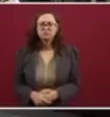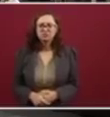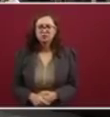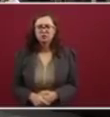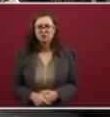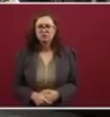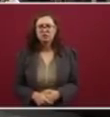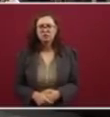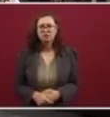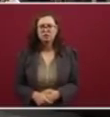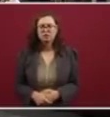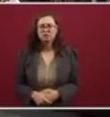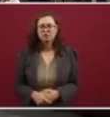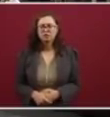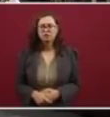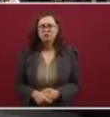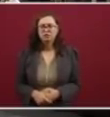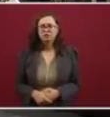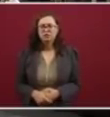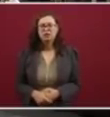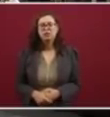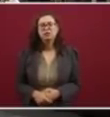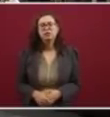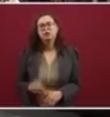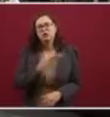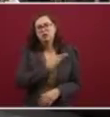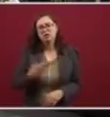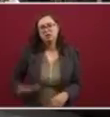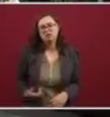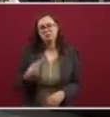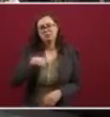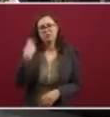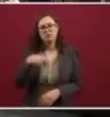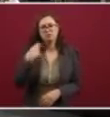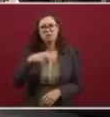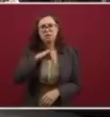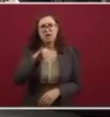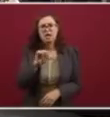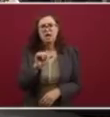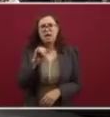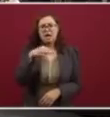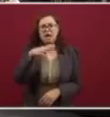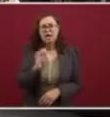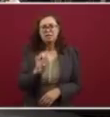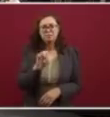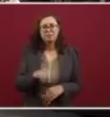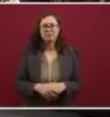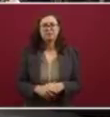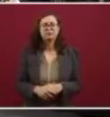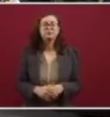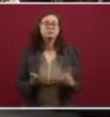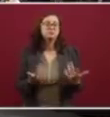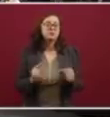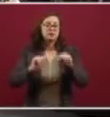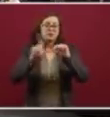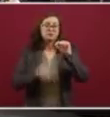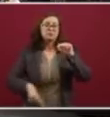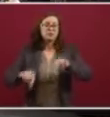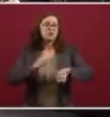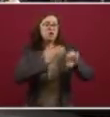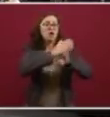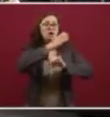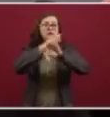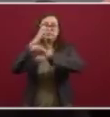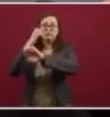Bueno. Señor presidente, Jaime Hernández, de Bajo Palabra. En varios estados del país, los ciudadanos que